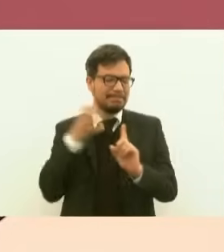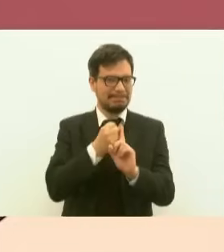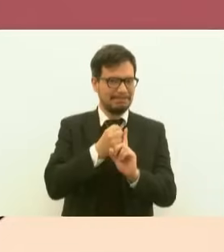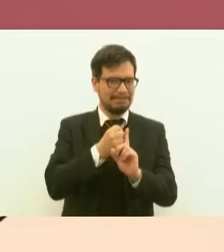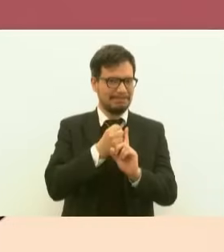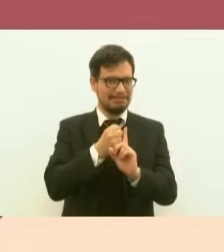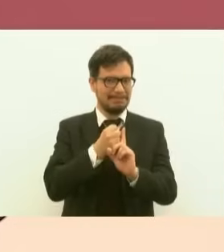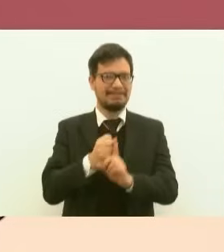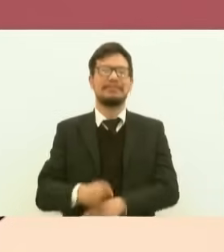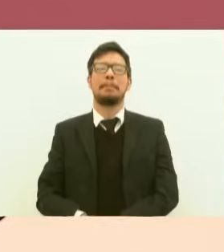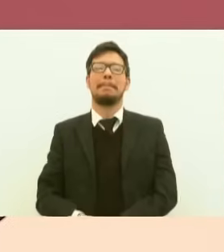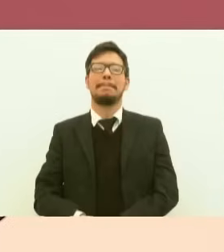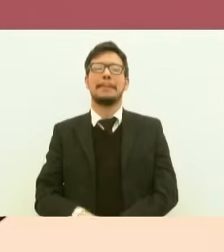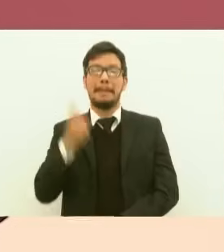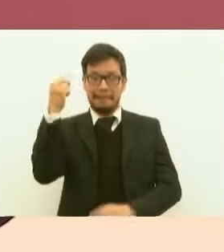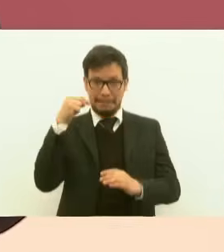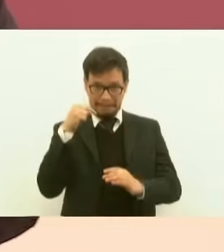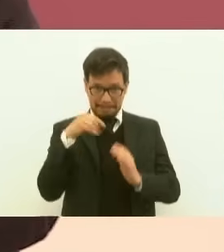1.800 nuevas.